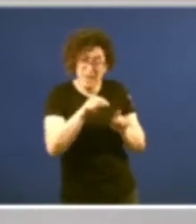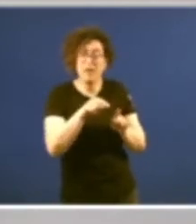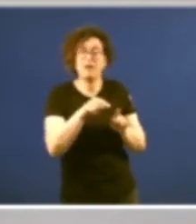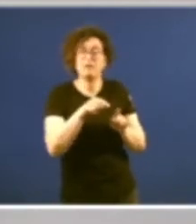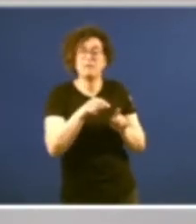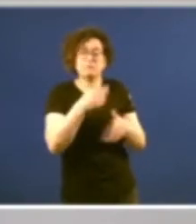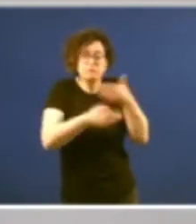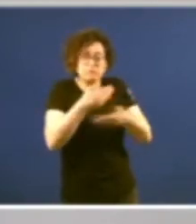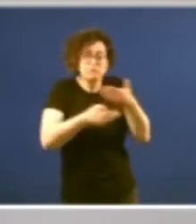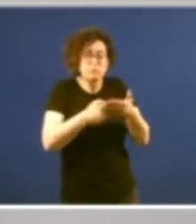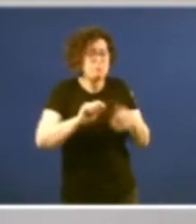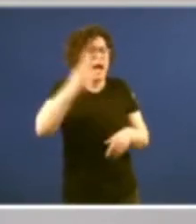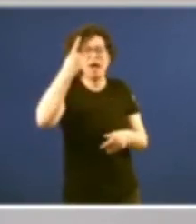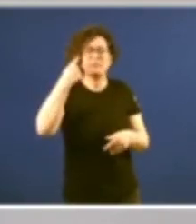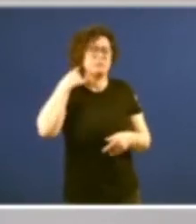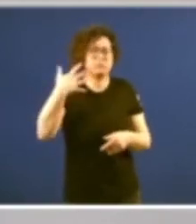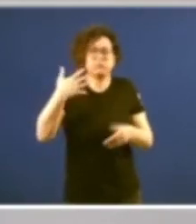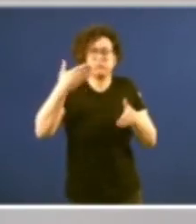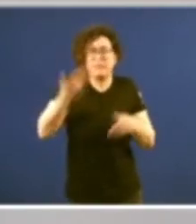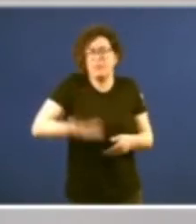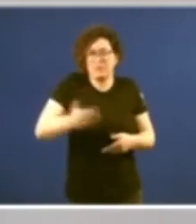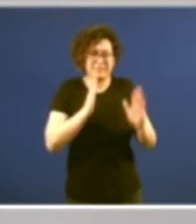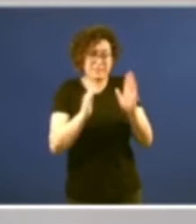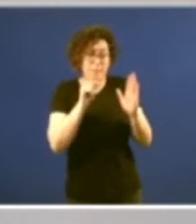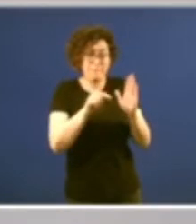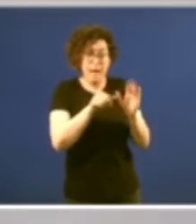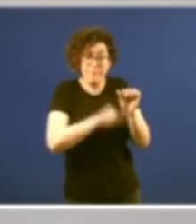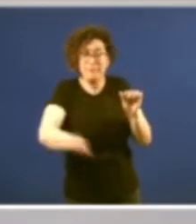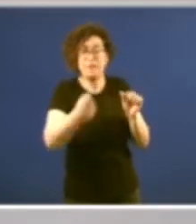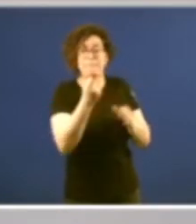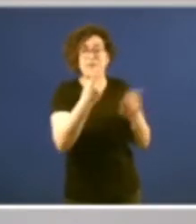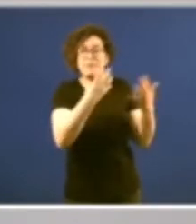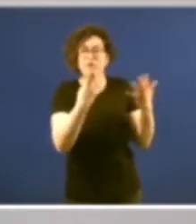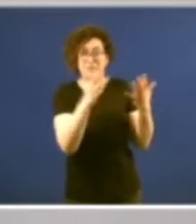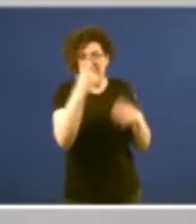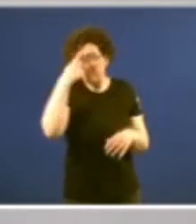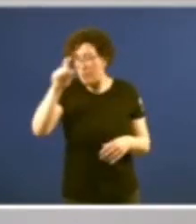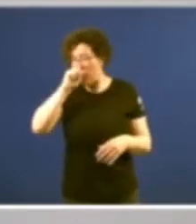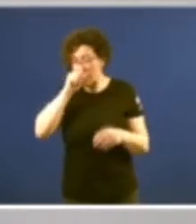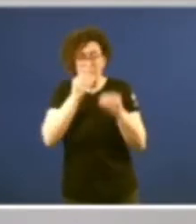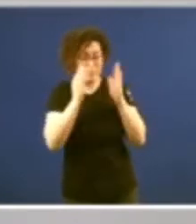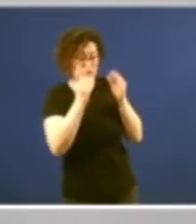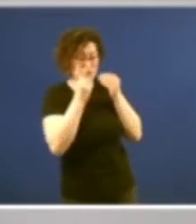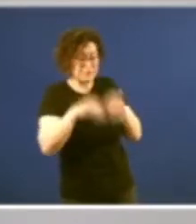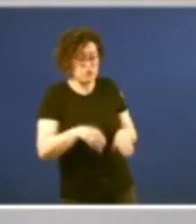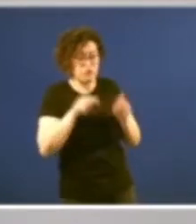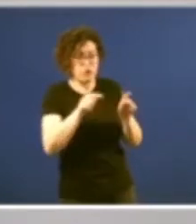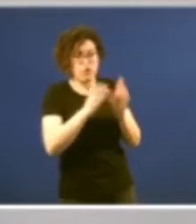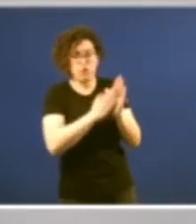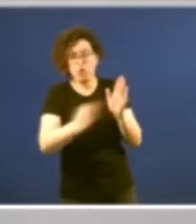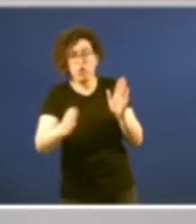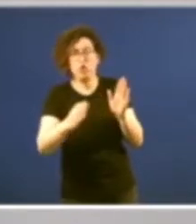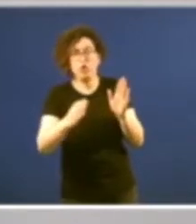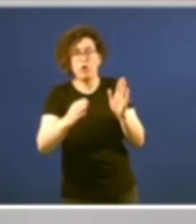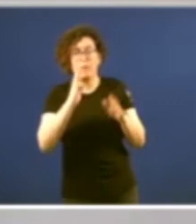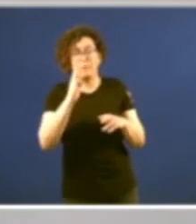etapa máis importante tamén a partir de 1930. Non olvidemos o período histórico do general